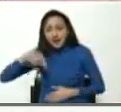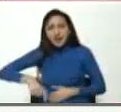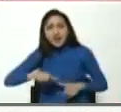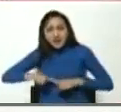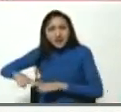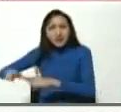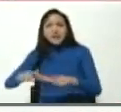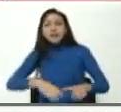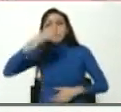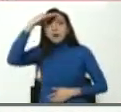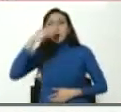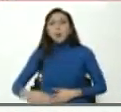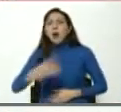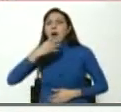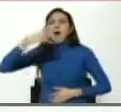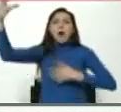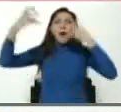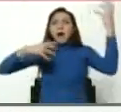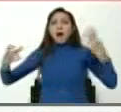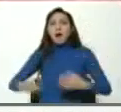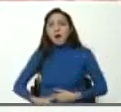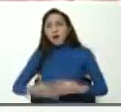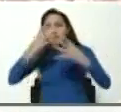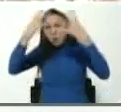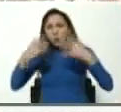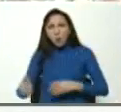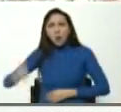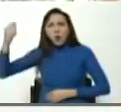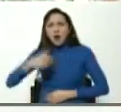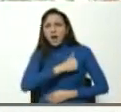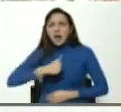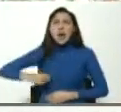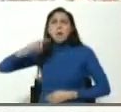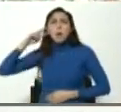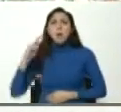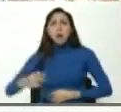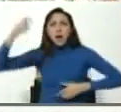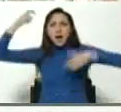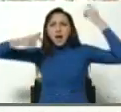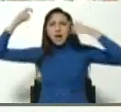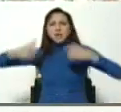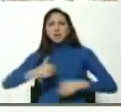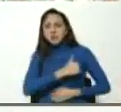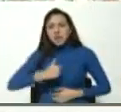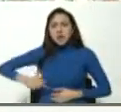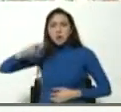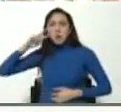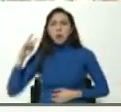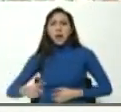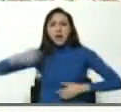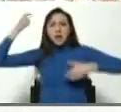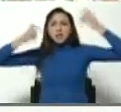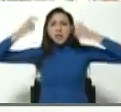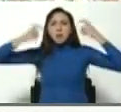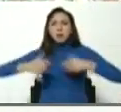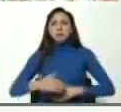para gritar su consigna queremos ver a chávez queremos ver a chávez